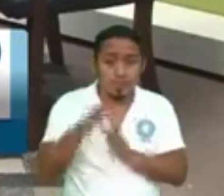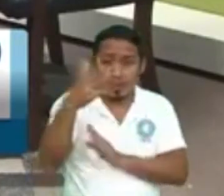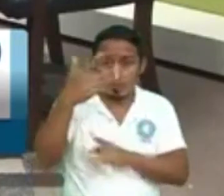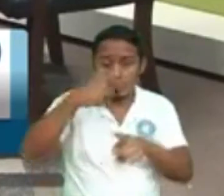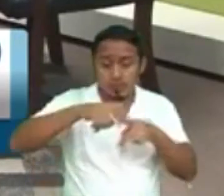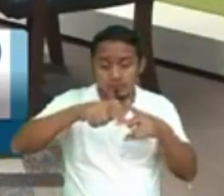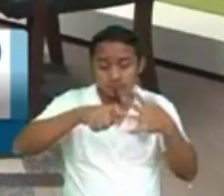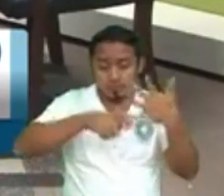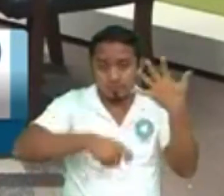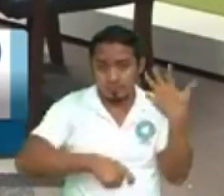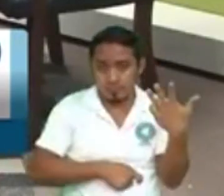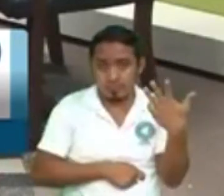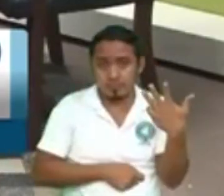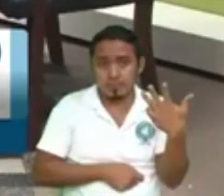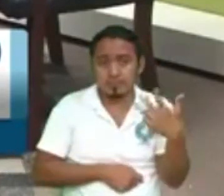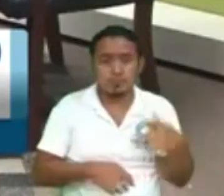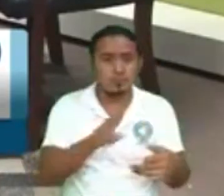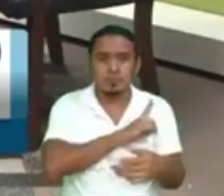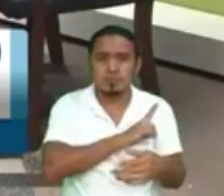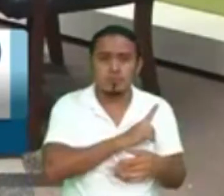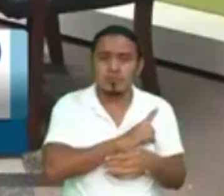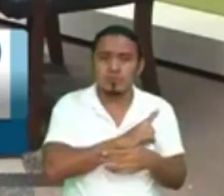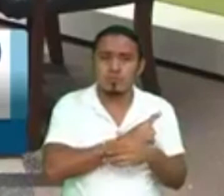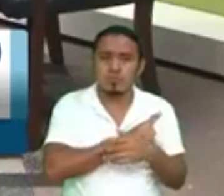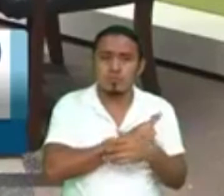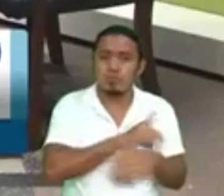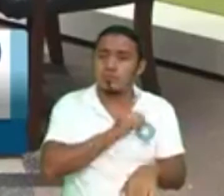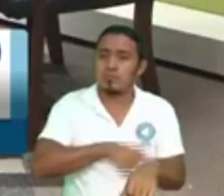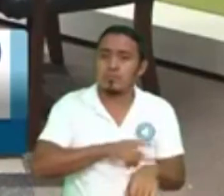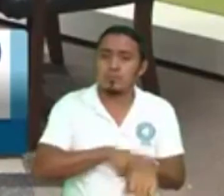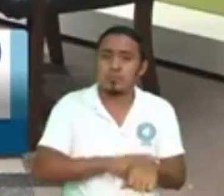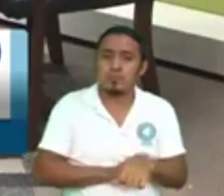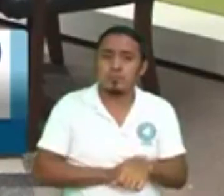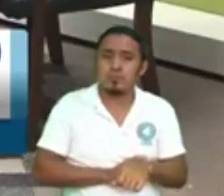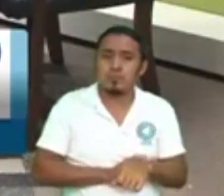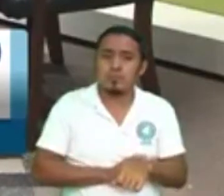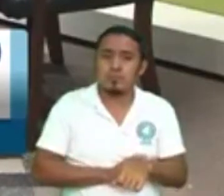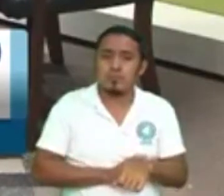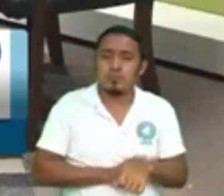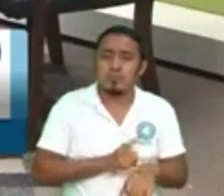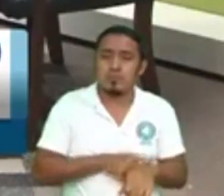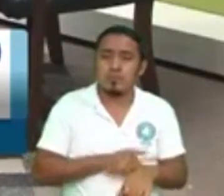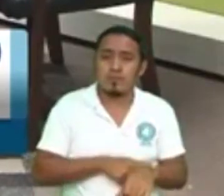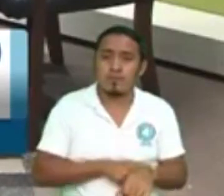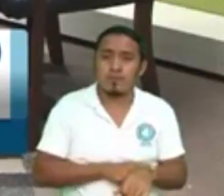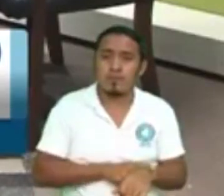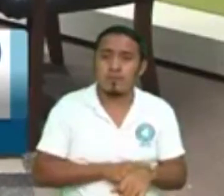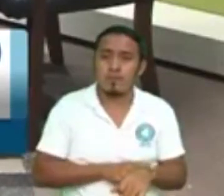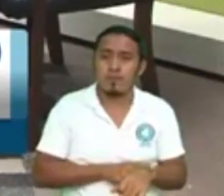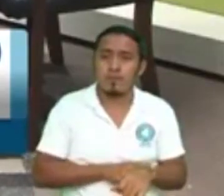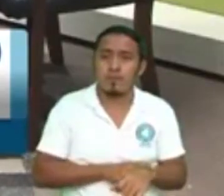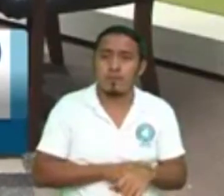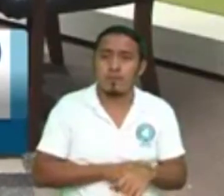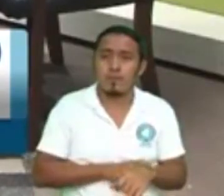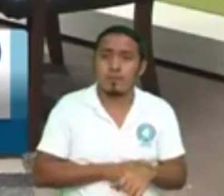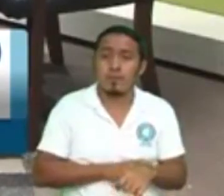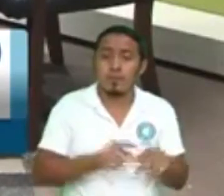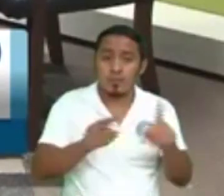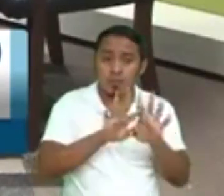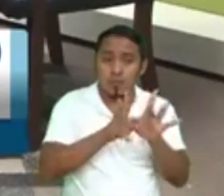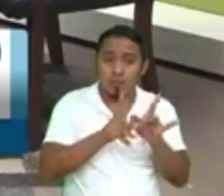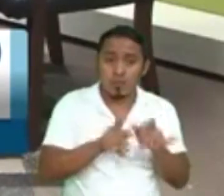embarazo, no hay una edad así como, no hay un tiempo o una semana en la cual la mujer puede